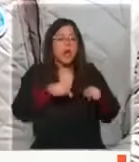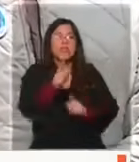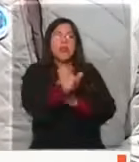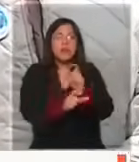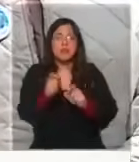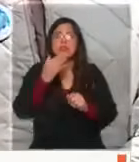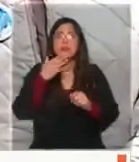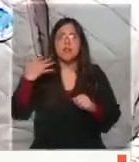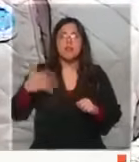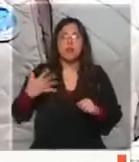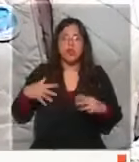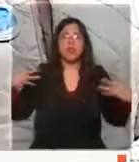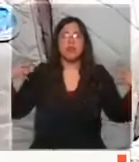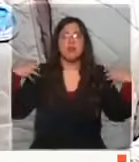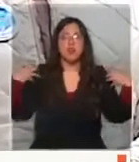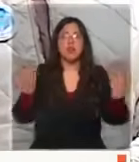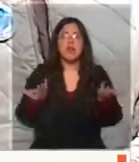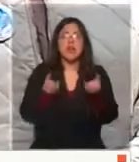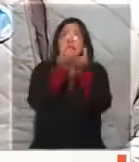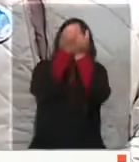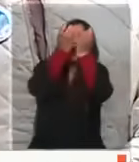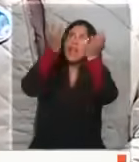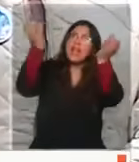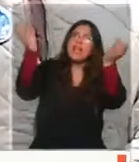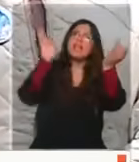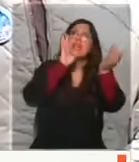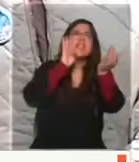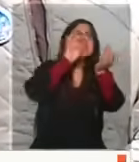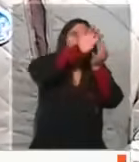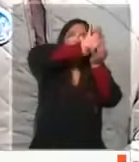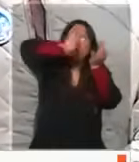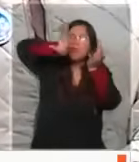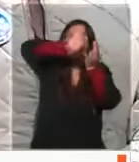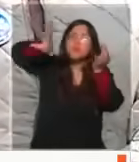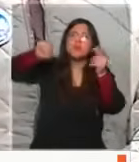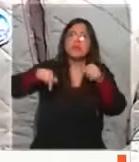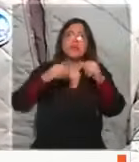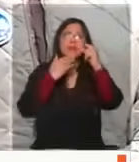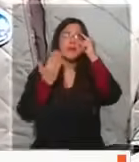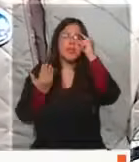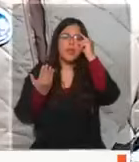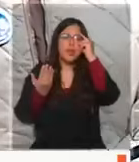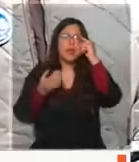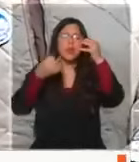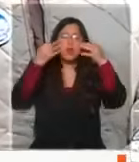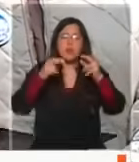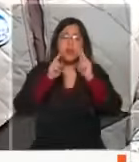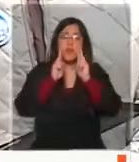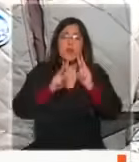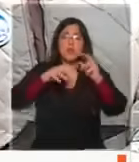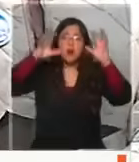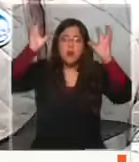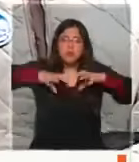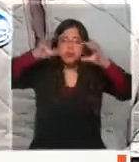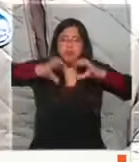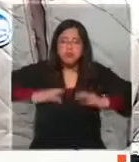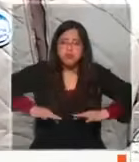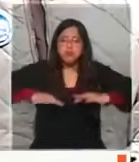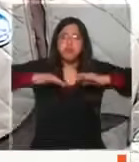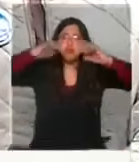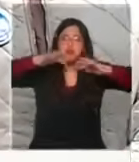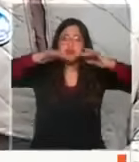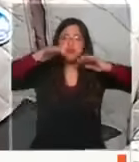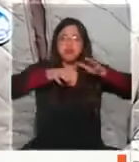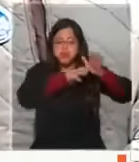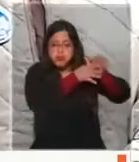hay una parte importante, ¿no? Limpiar canaletas. Aquí hay mucho también a veces de cuando vemos inundaciones o anegamientos de